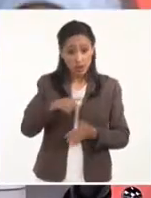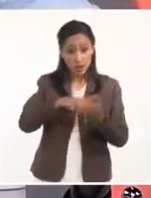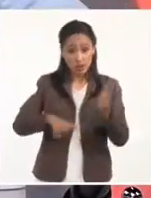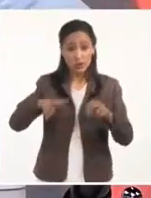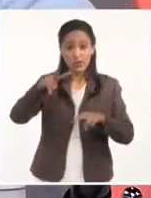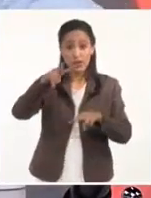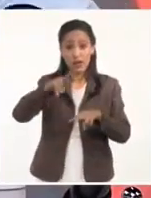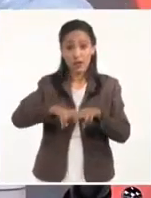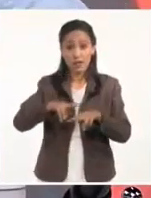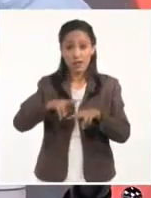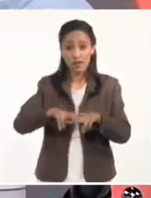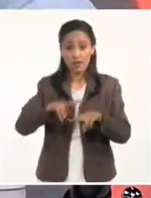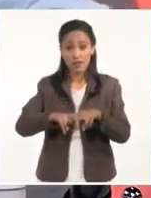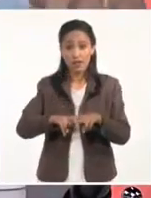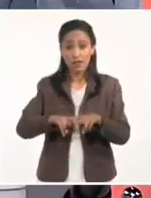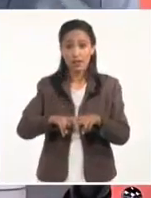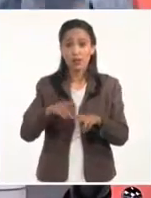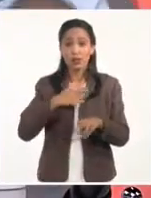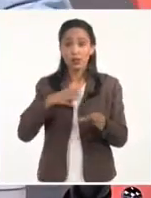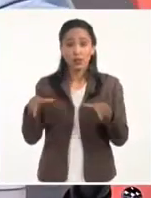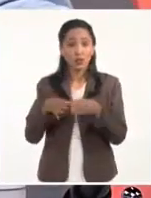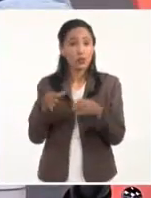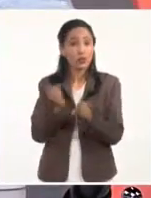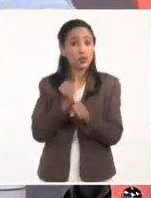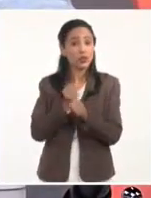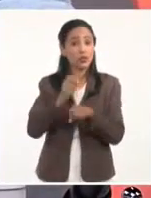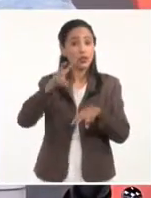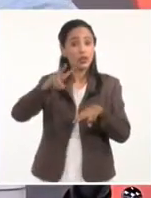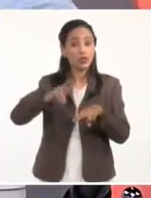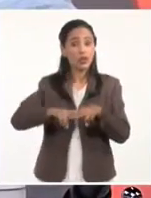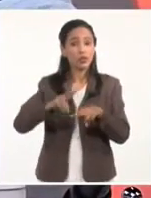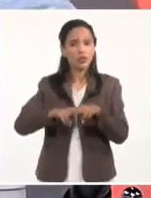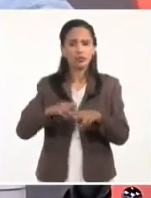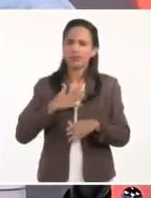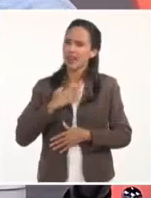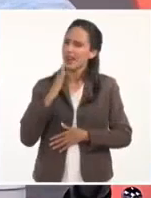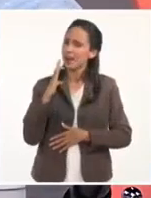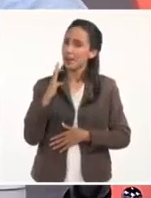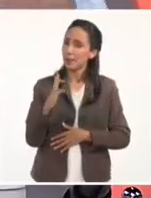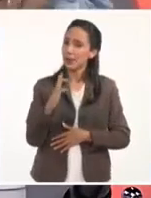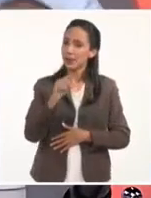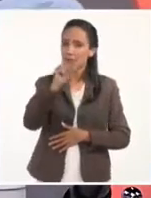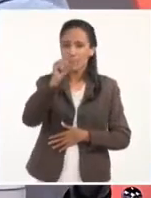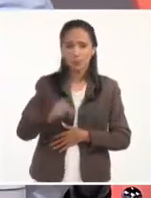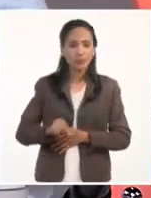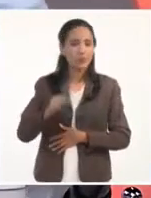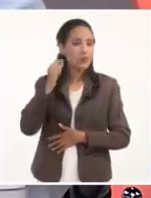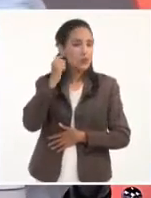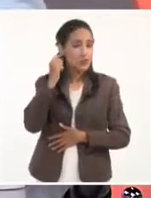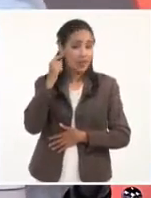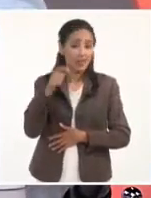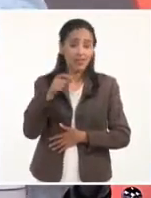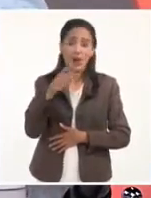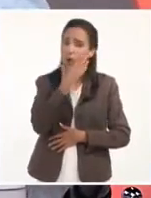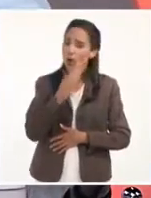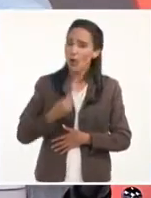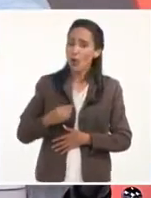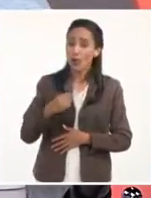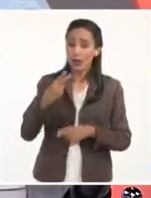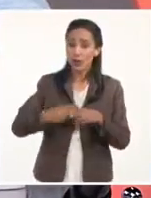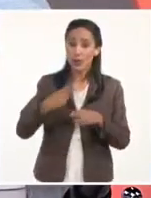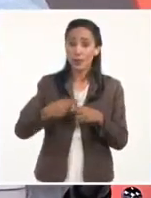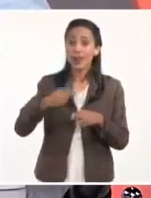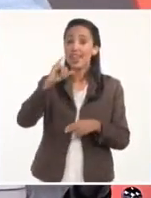la tropa nuestra de la provincia la habana nuestro verdadero fibrina cerra podio mi respeto esa tropa